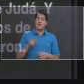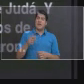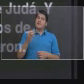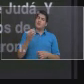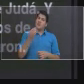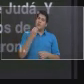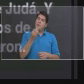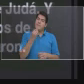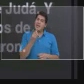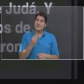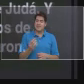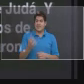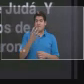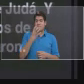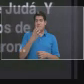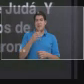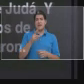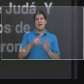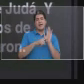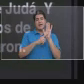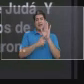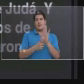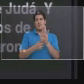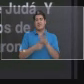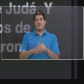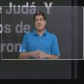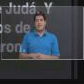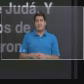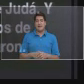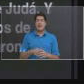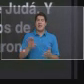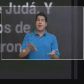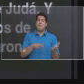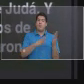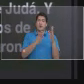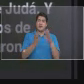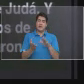Comerse el pan que representaba la muerte.